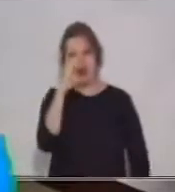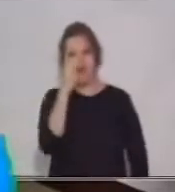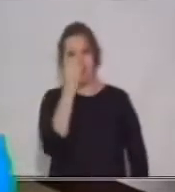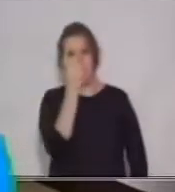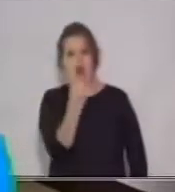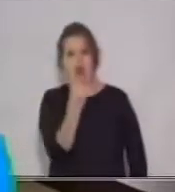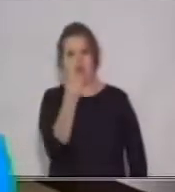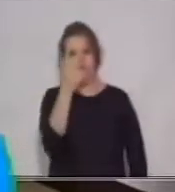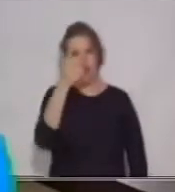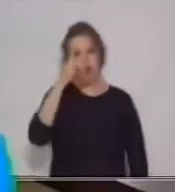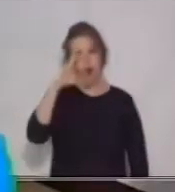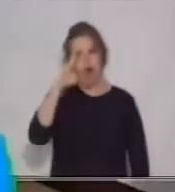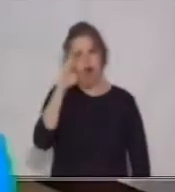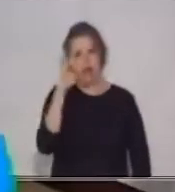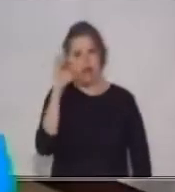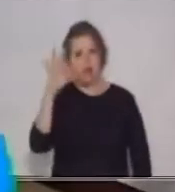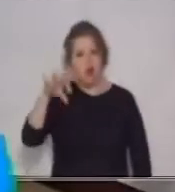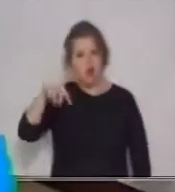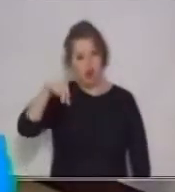ecuación general es esta.